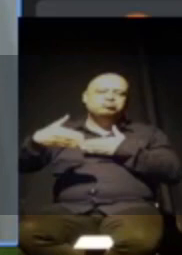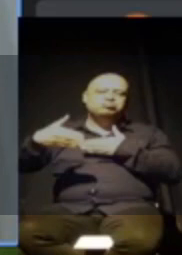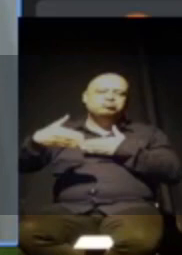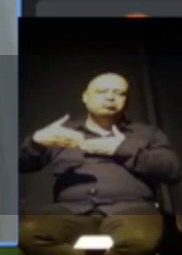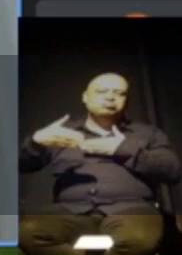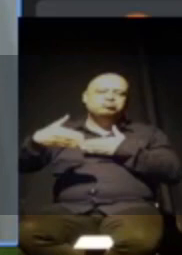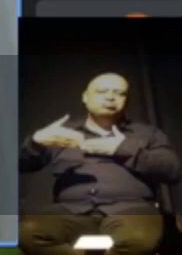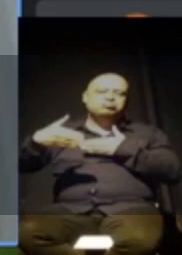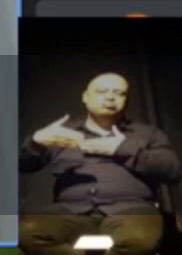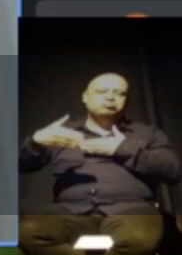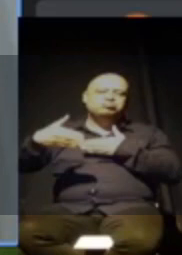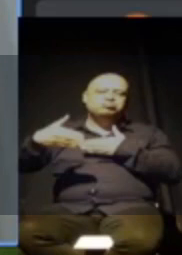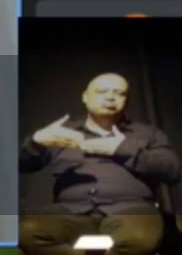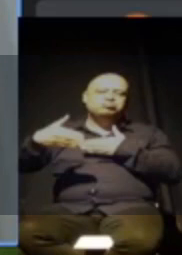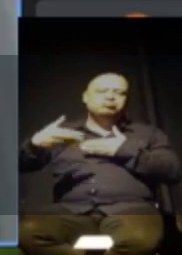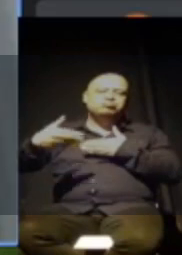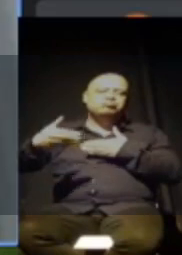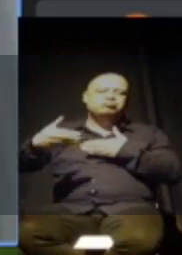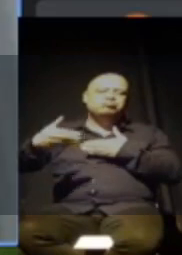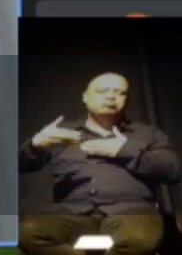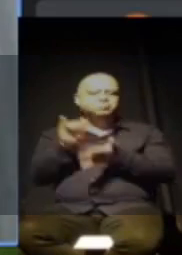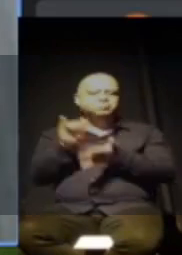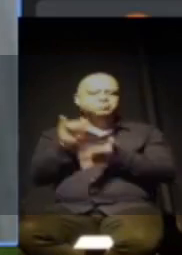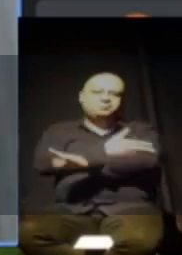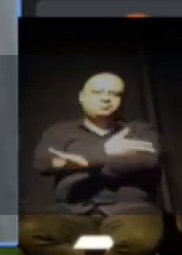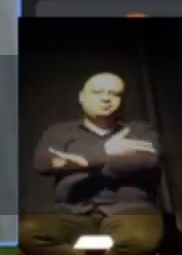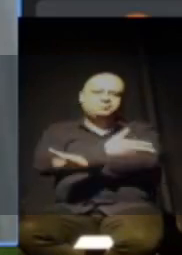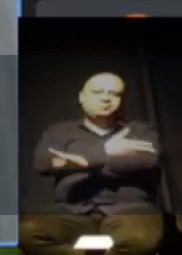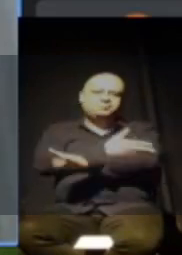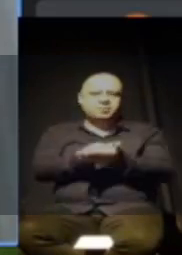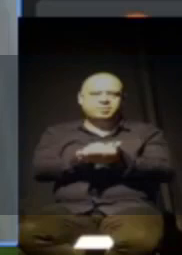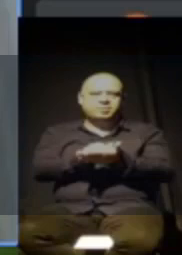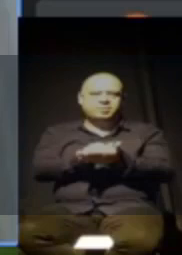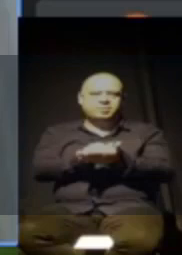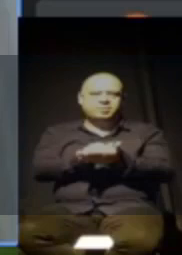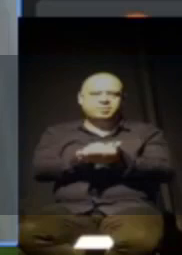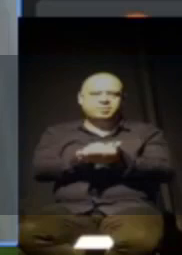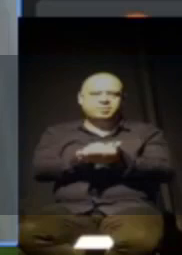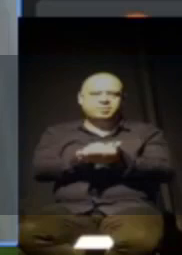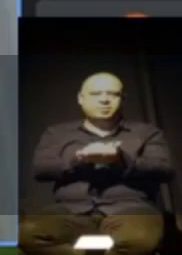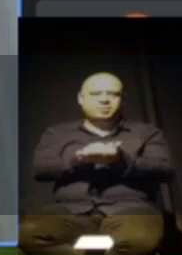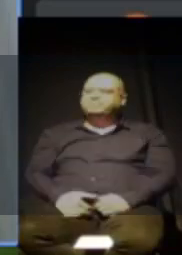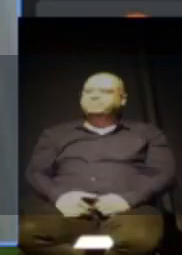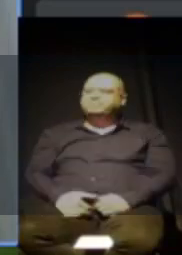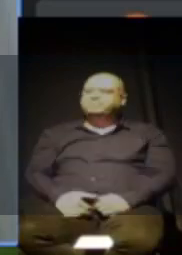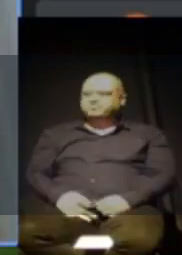inclusive lógicas de guerras civiles y de razas en épocas anteriores.